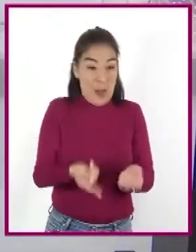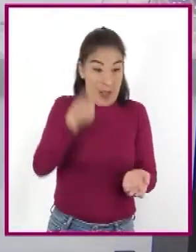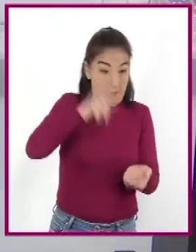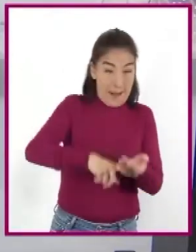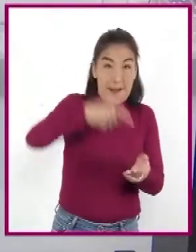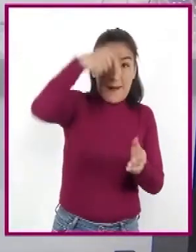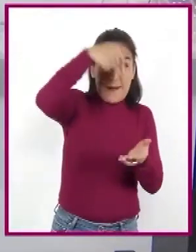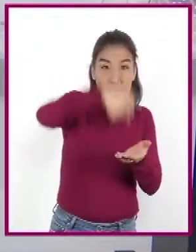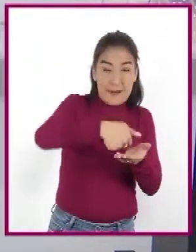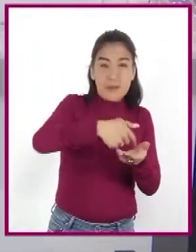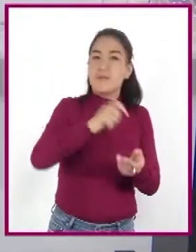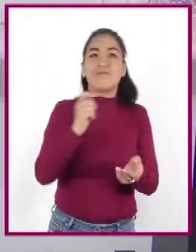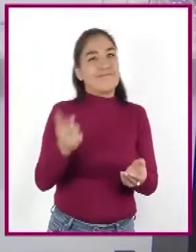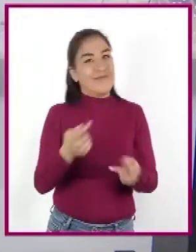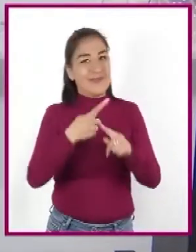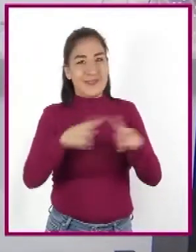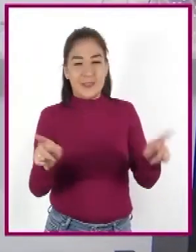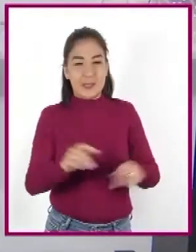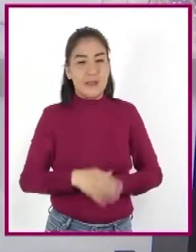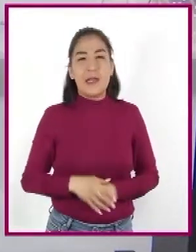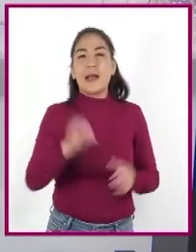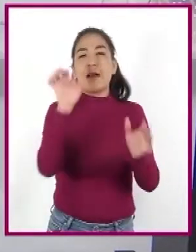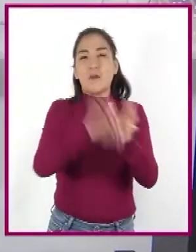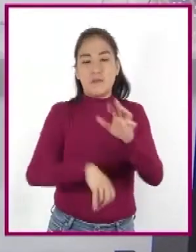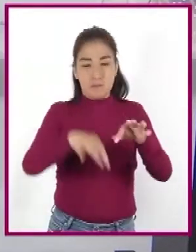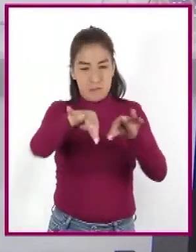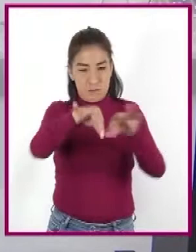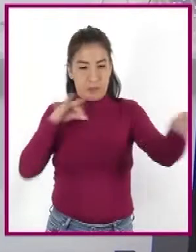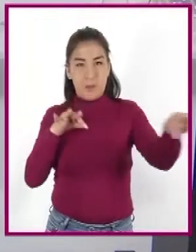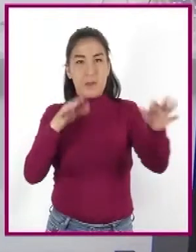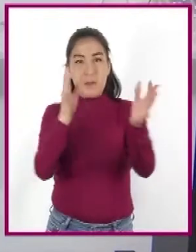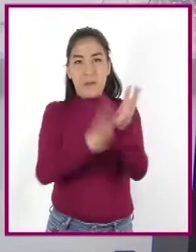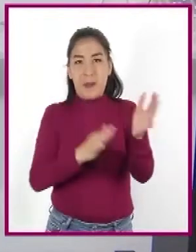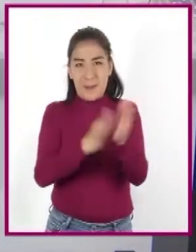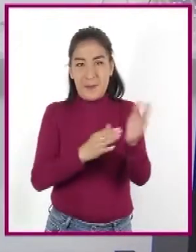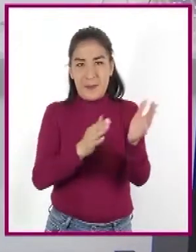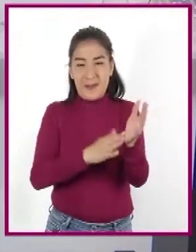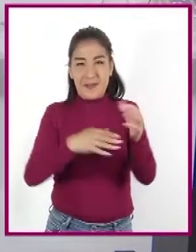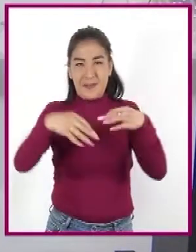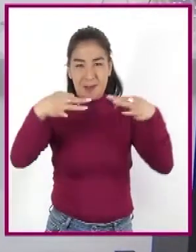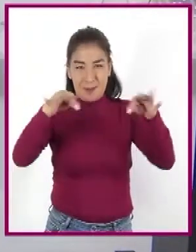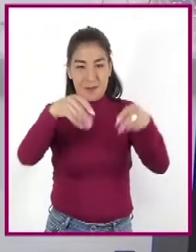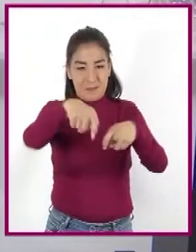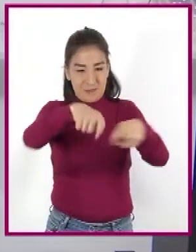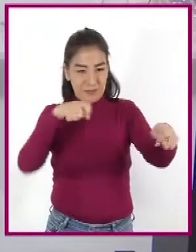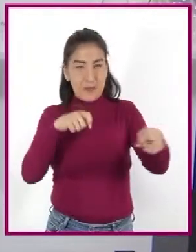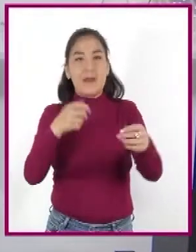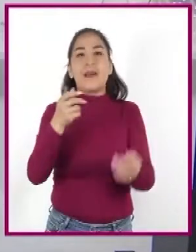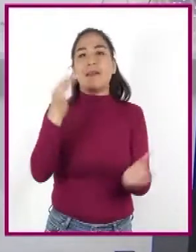altera. Por ejemplo, cortar una hoja de papel y aplastar una lata de aluminio,